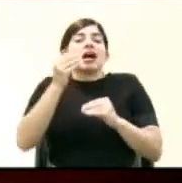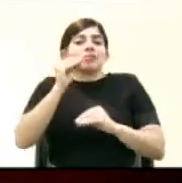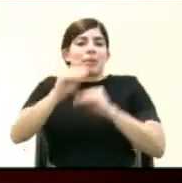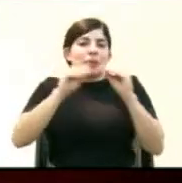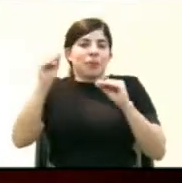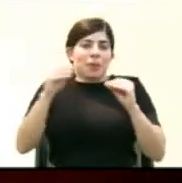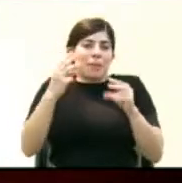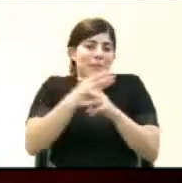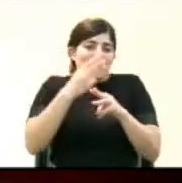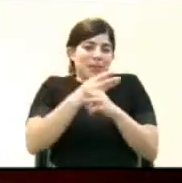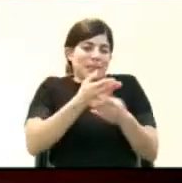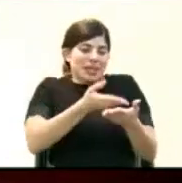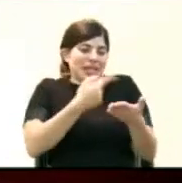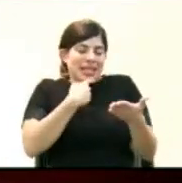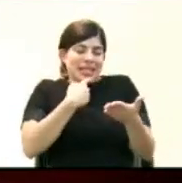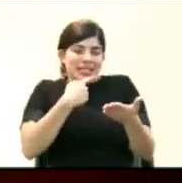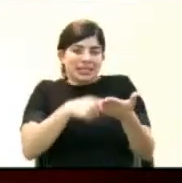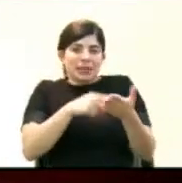por matemáticas simples,